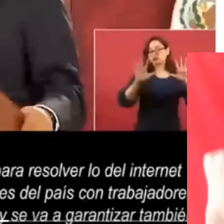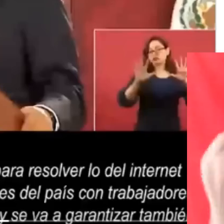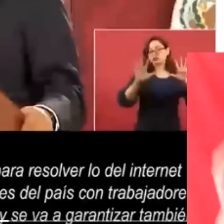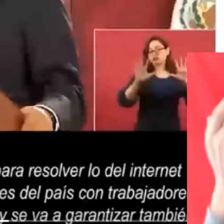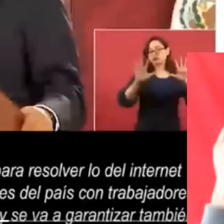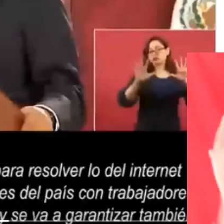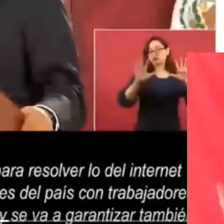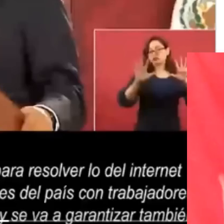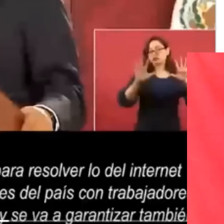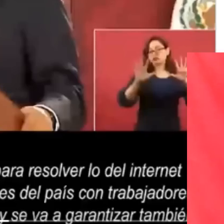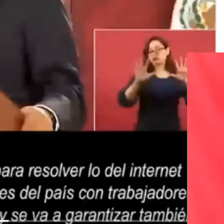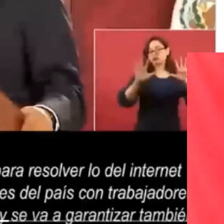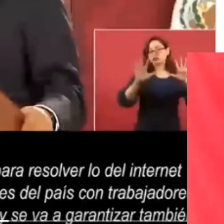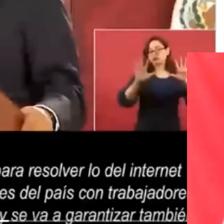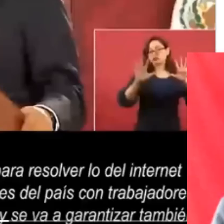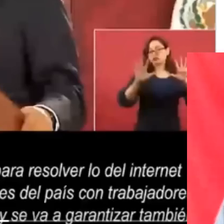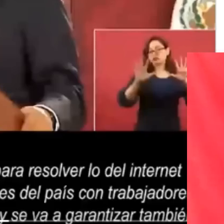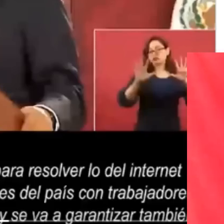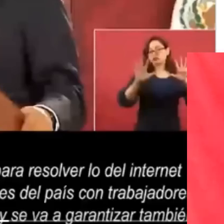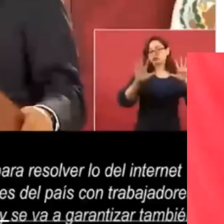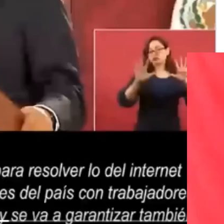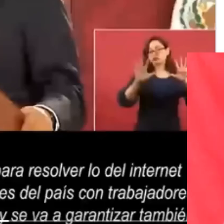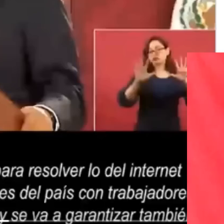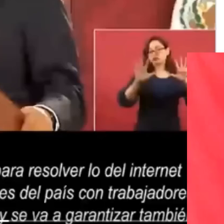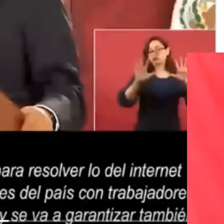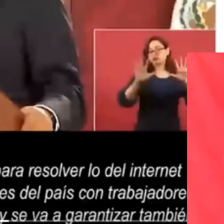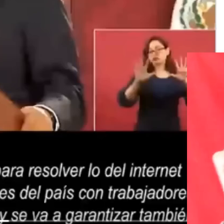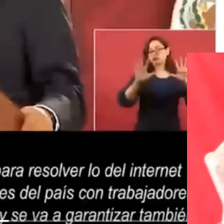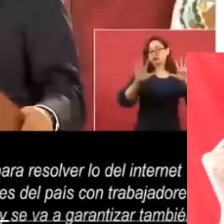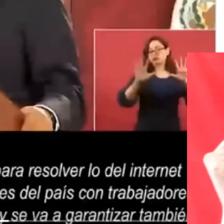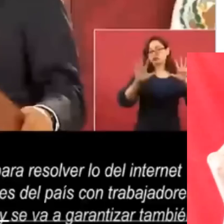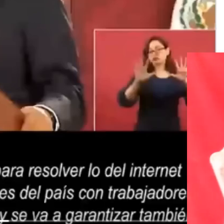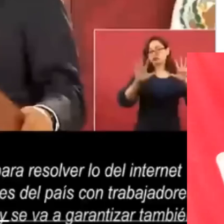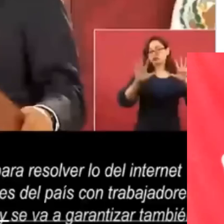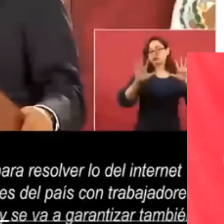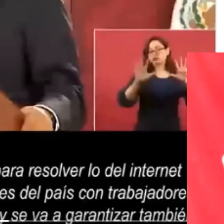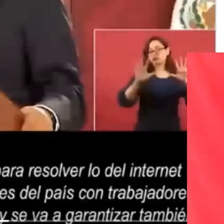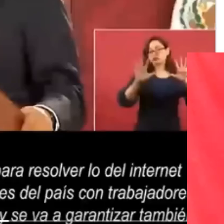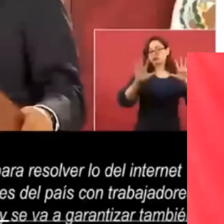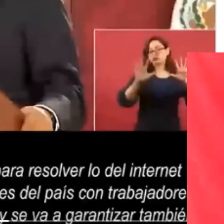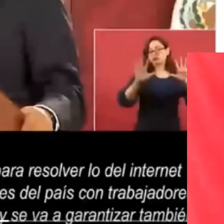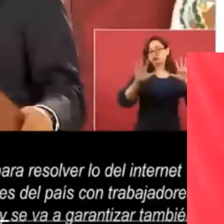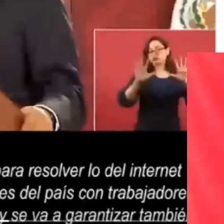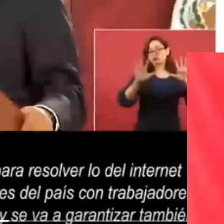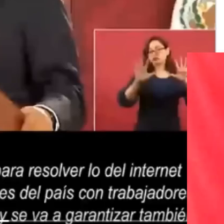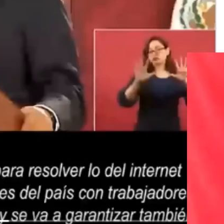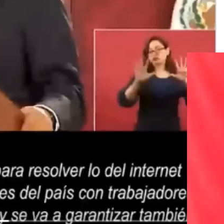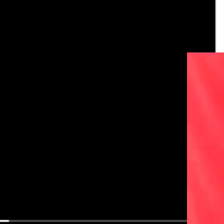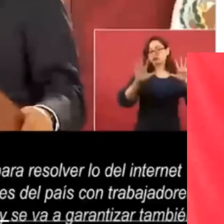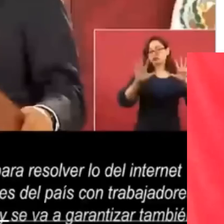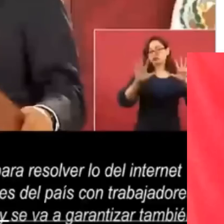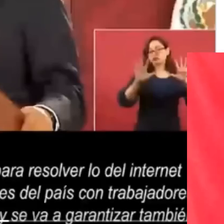como si fuéramos japoneses chingado reproductivos eficientes como chinos cambiando de tema con